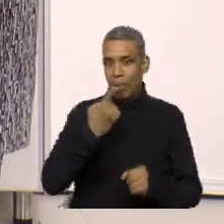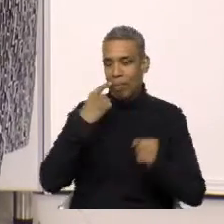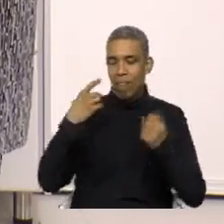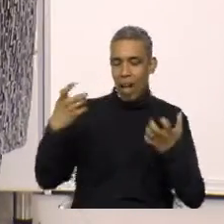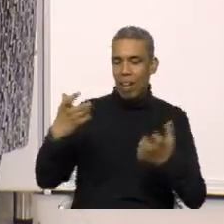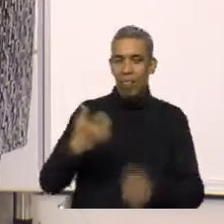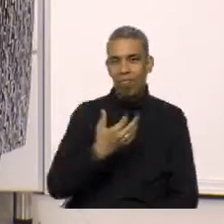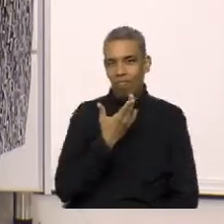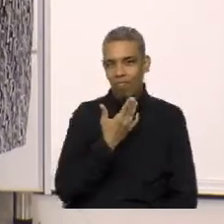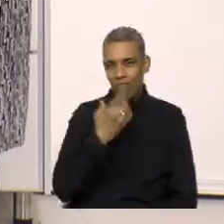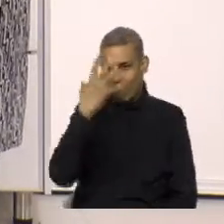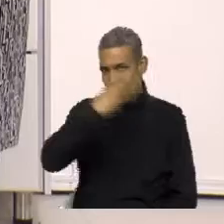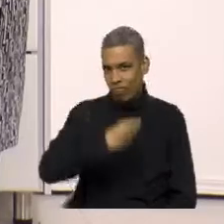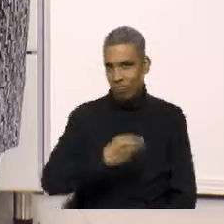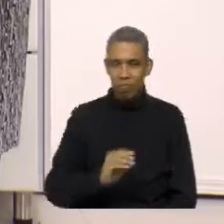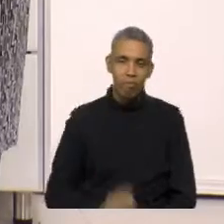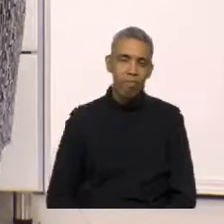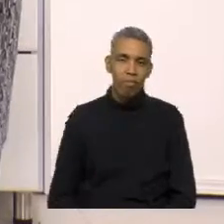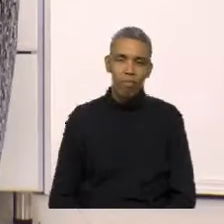Vamos a